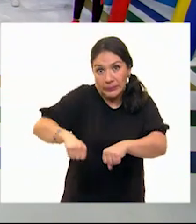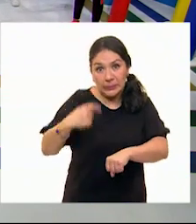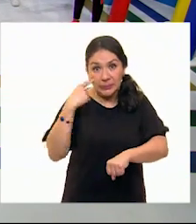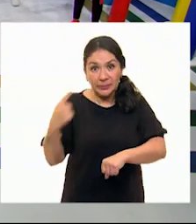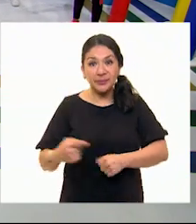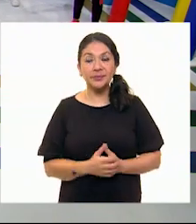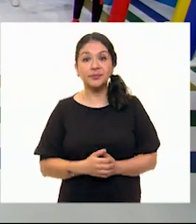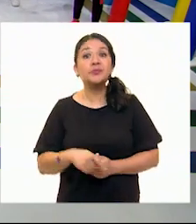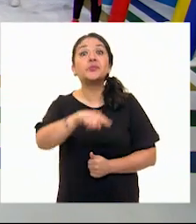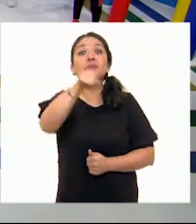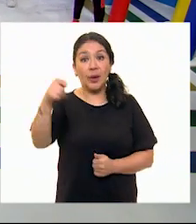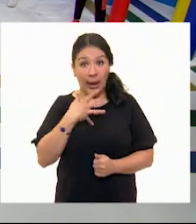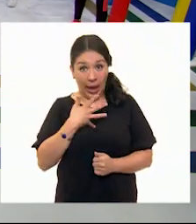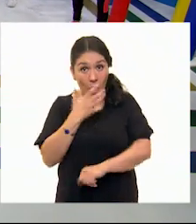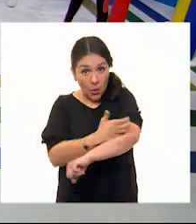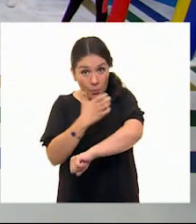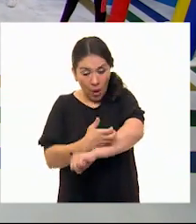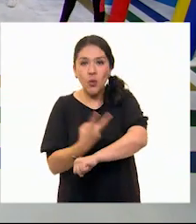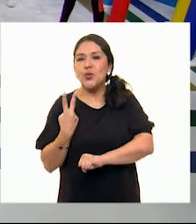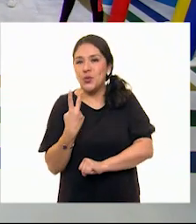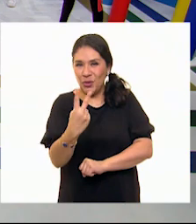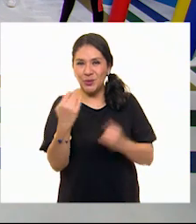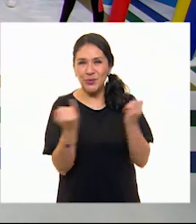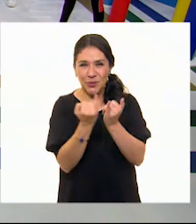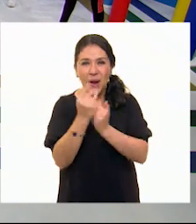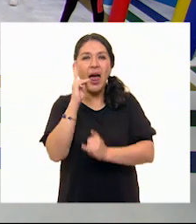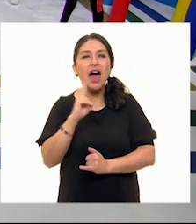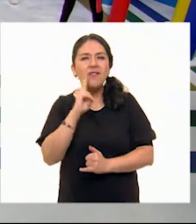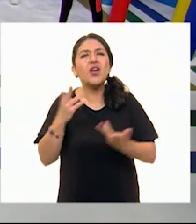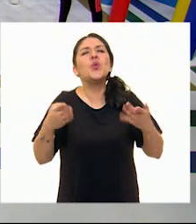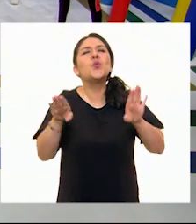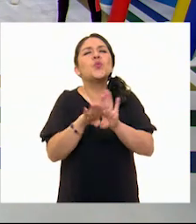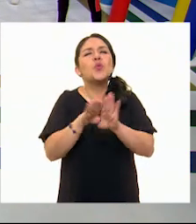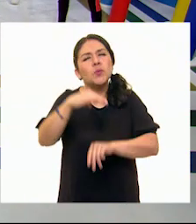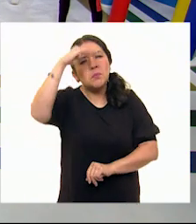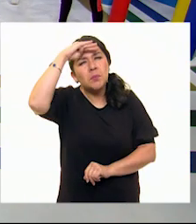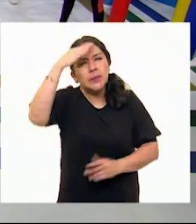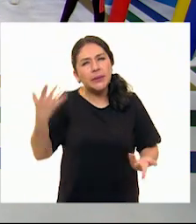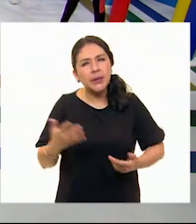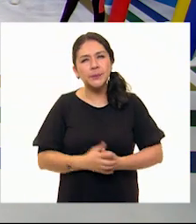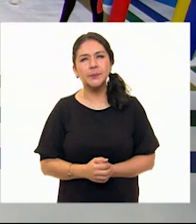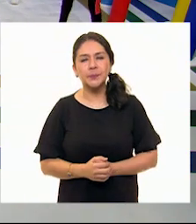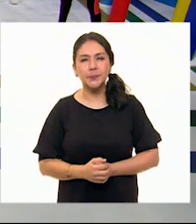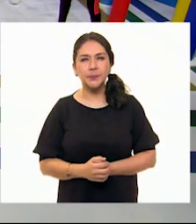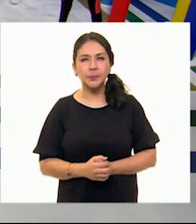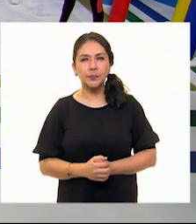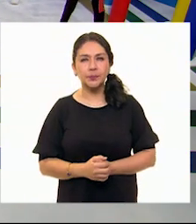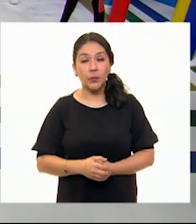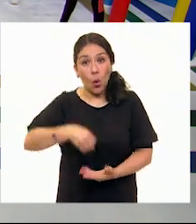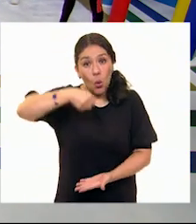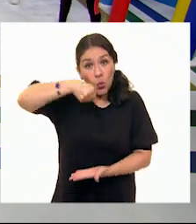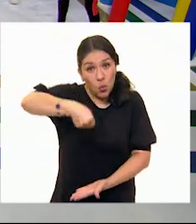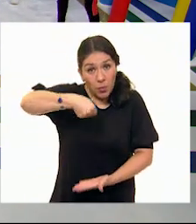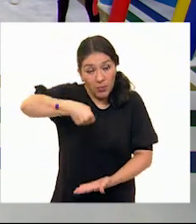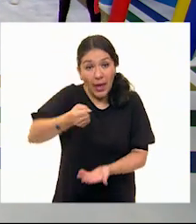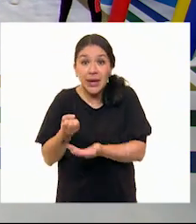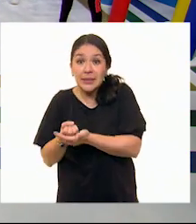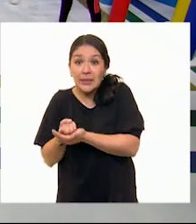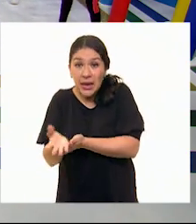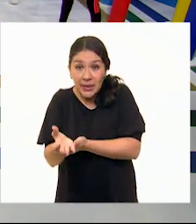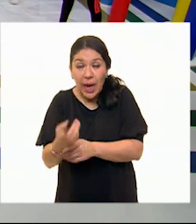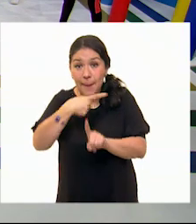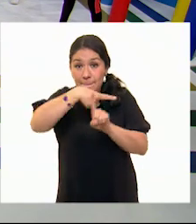Y entonces, ¿cuál el en casa por parejas. Vamos a ver, el recorrido sería... Cubeta. Salida.